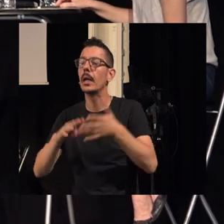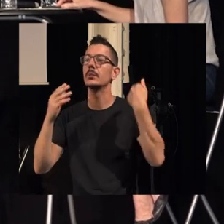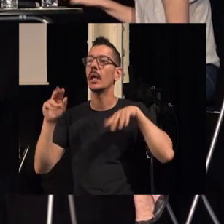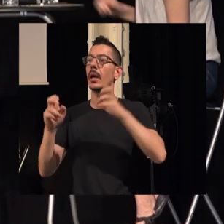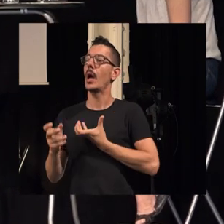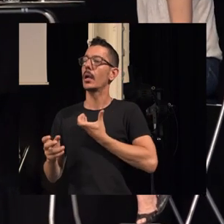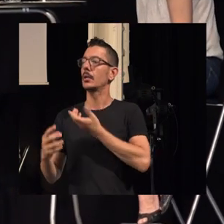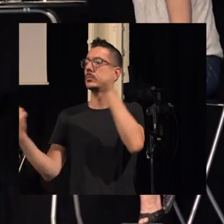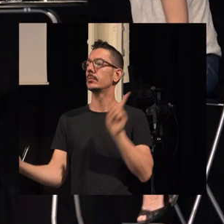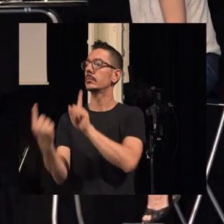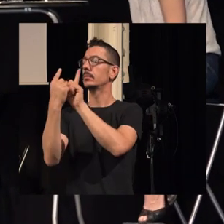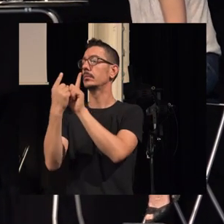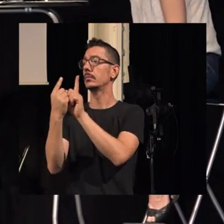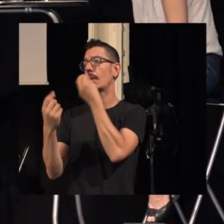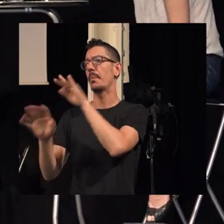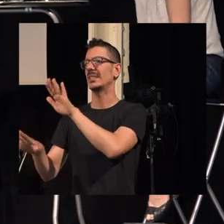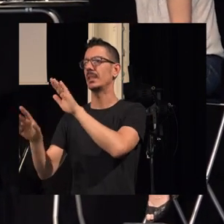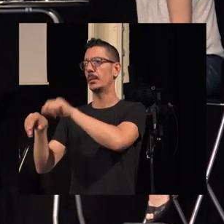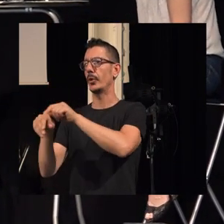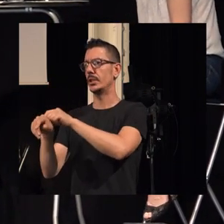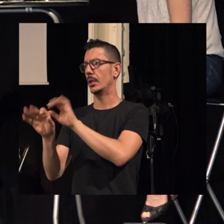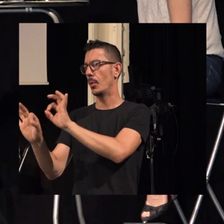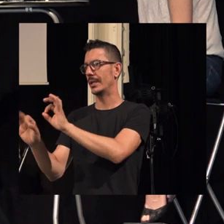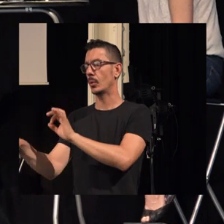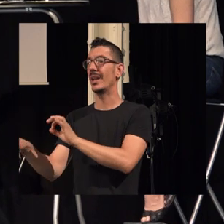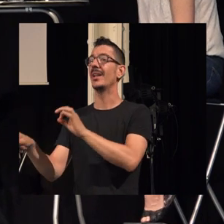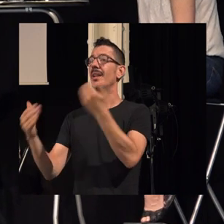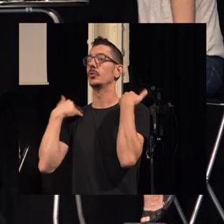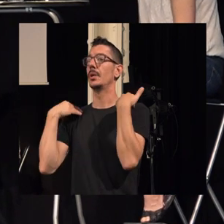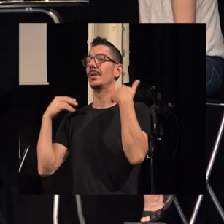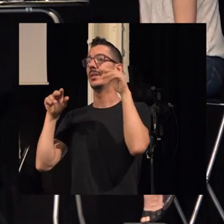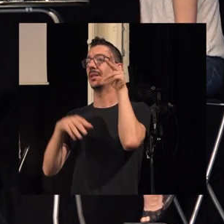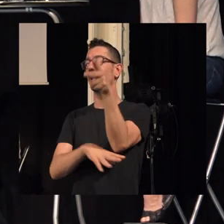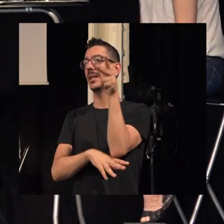con un representante político en particular, que tiene los derechos sociales,